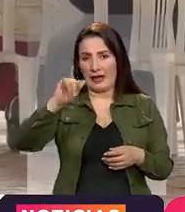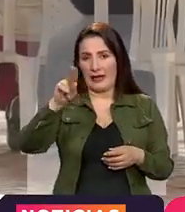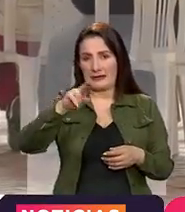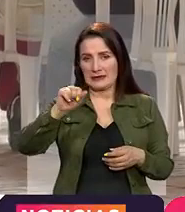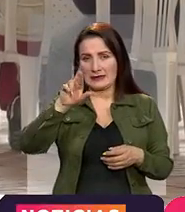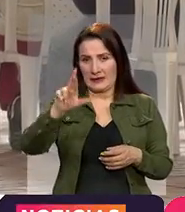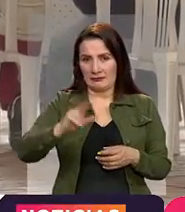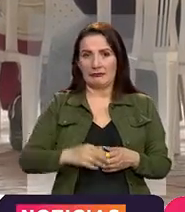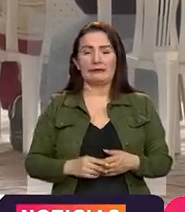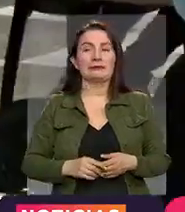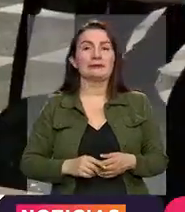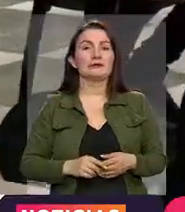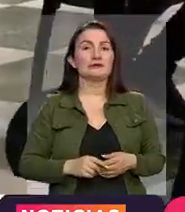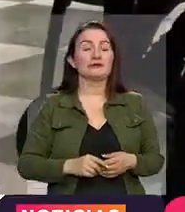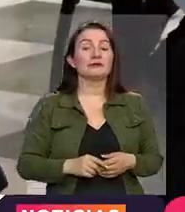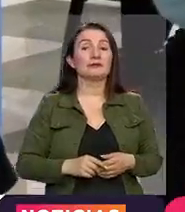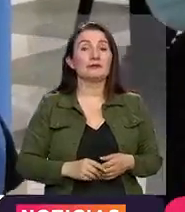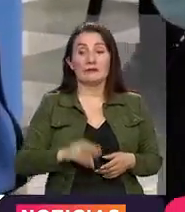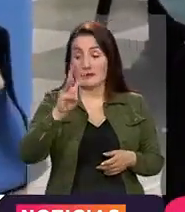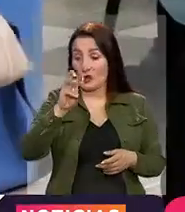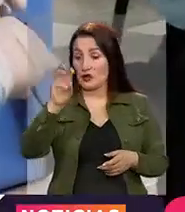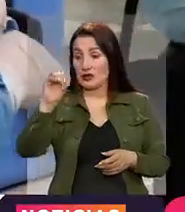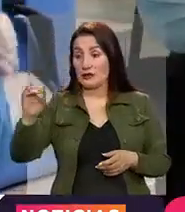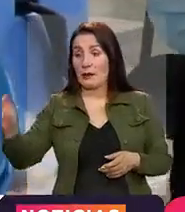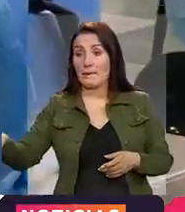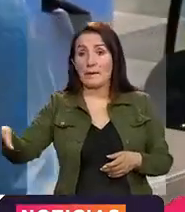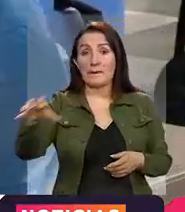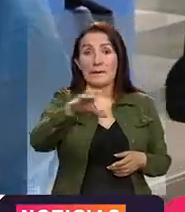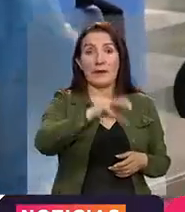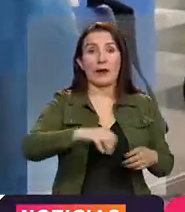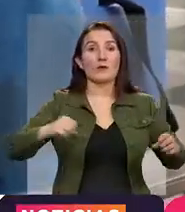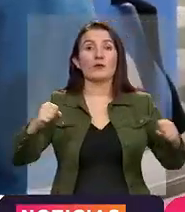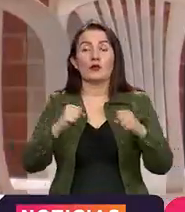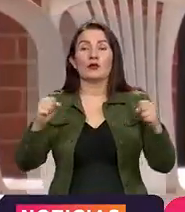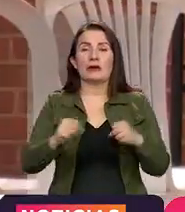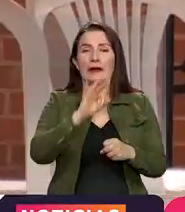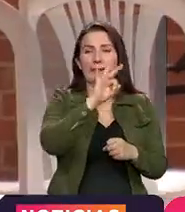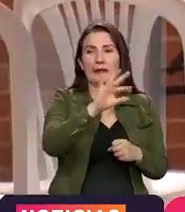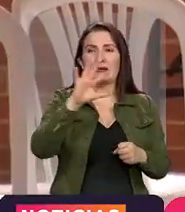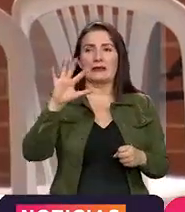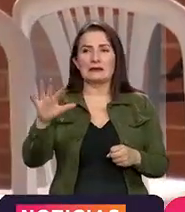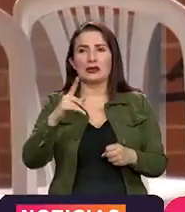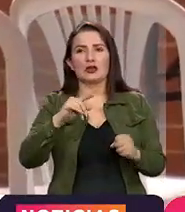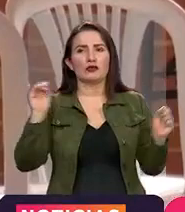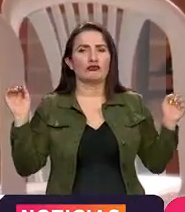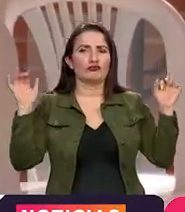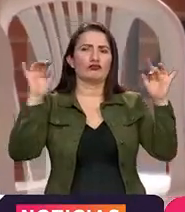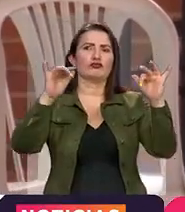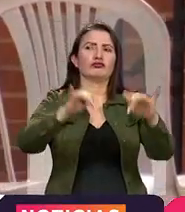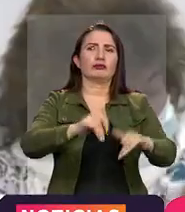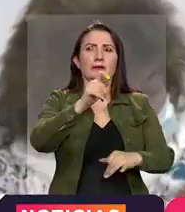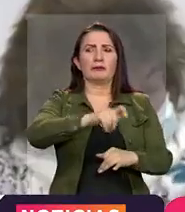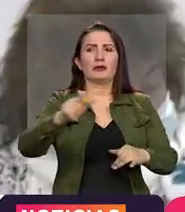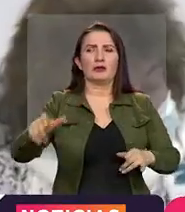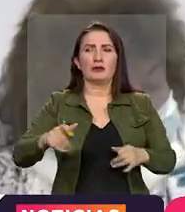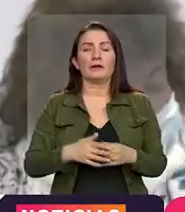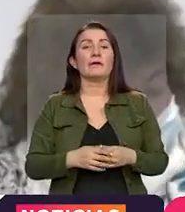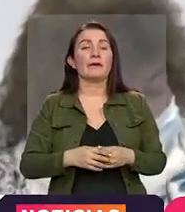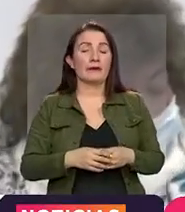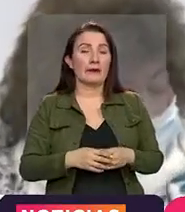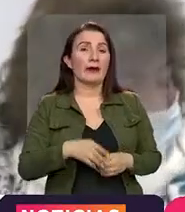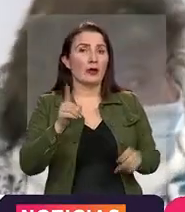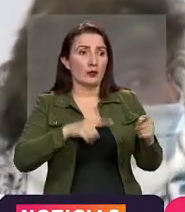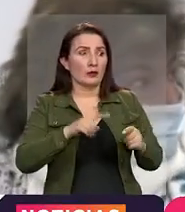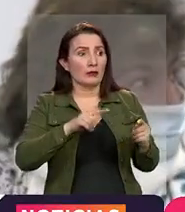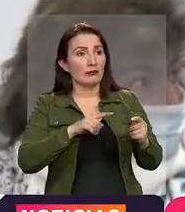informó que de 80 puntos de vacunación habilitados, Bogotá pasó a tener 35 debido a la baja afluencia de personas. Parece mentira, pero hay